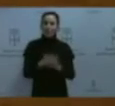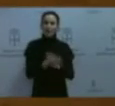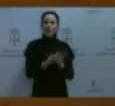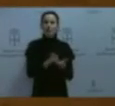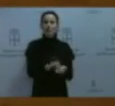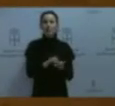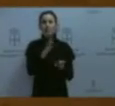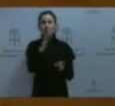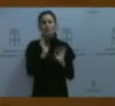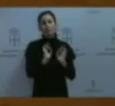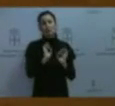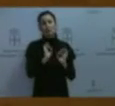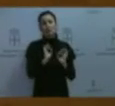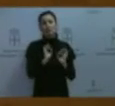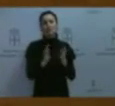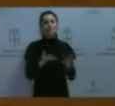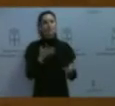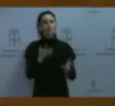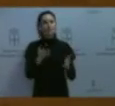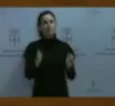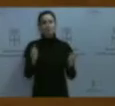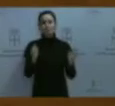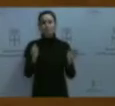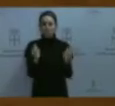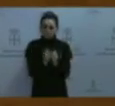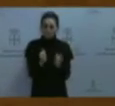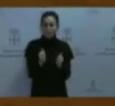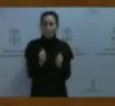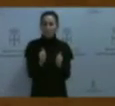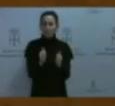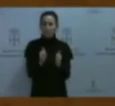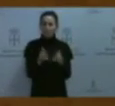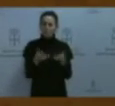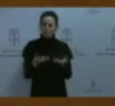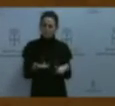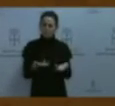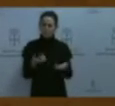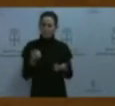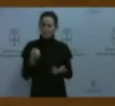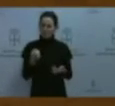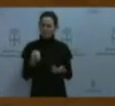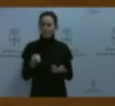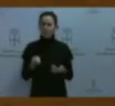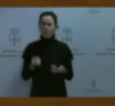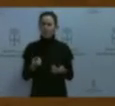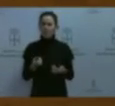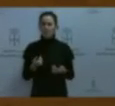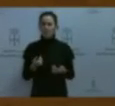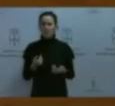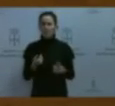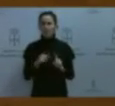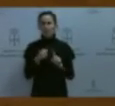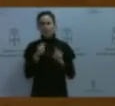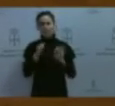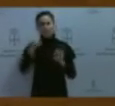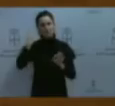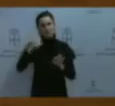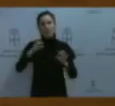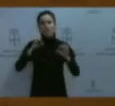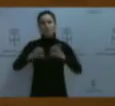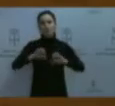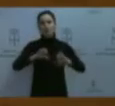la variabilidad asistencial es alta, donde además sabemos que se indiquen muchas más cirugías que en el resto